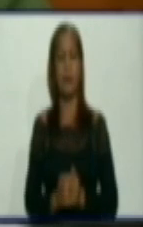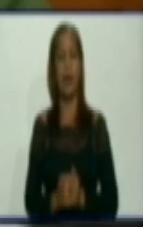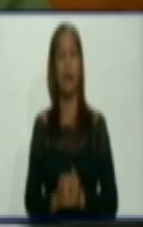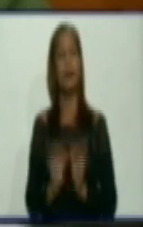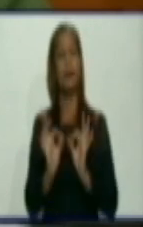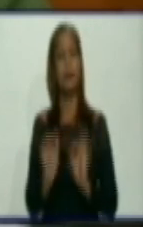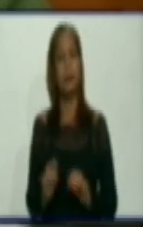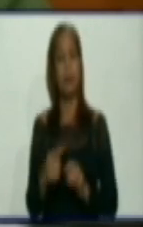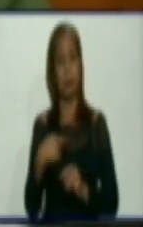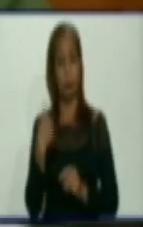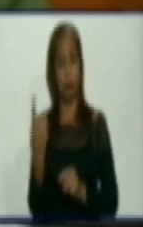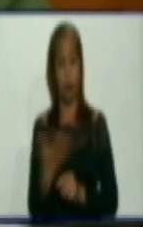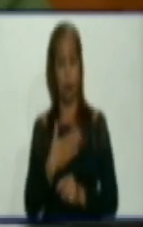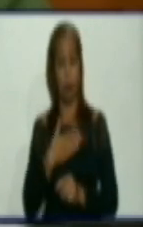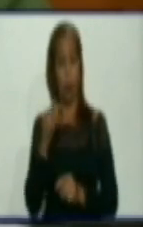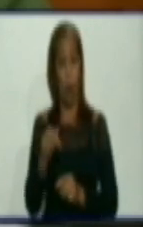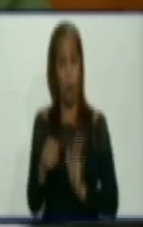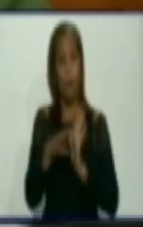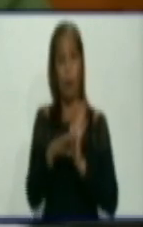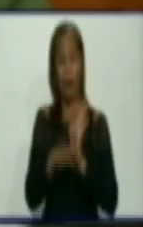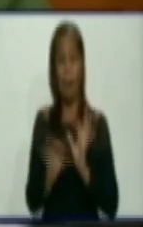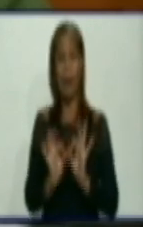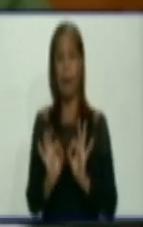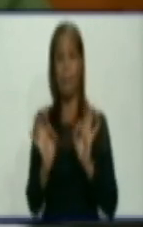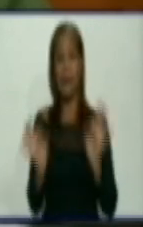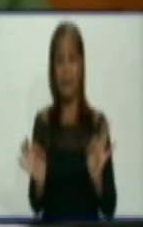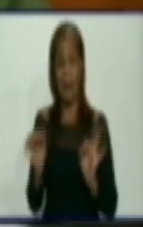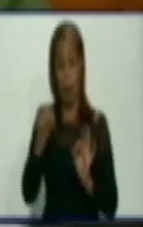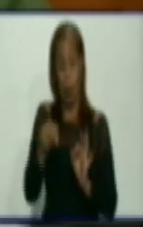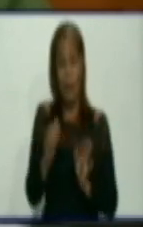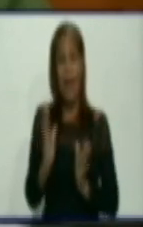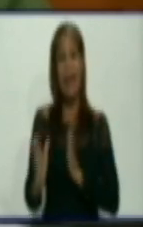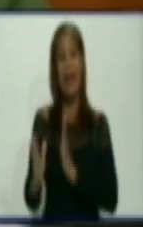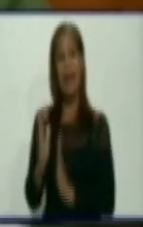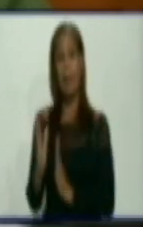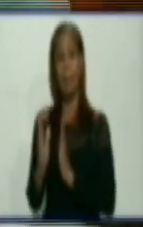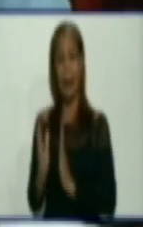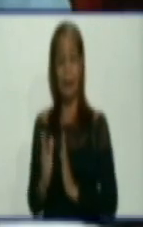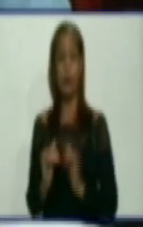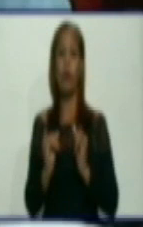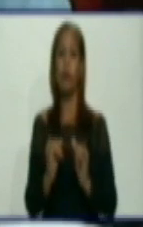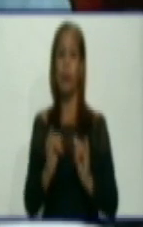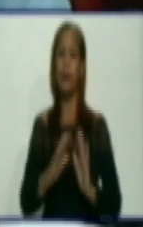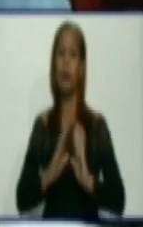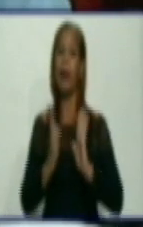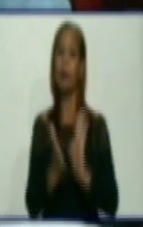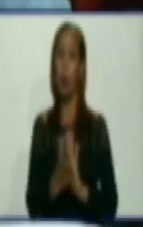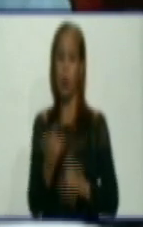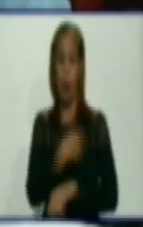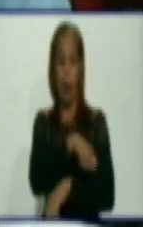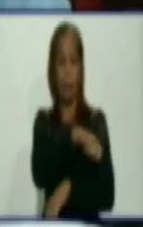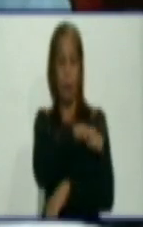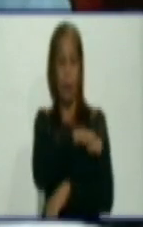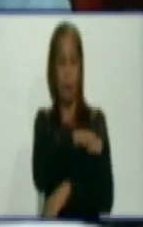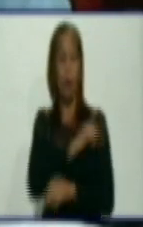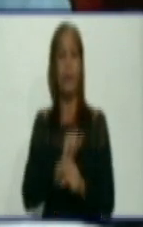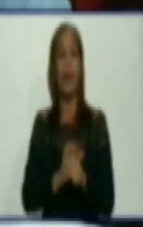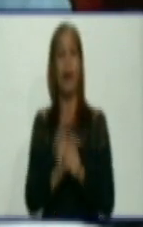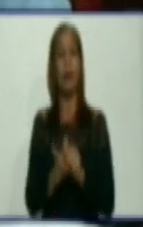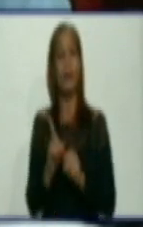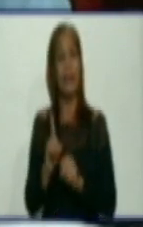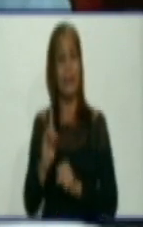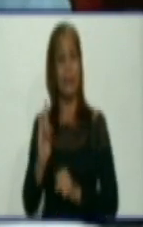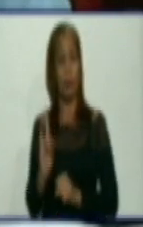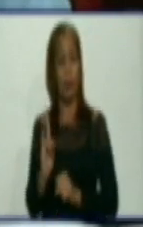estar hoy aquí en este espacio informando a nuestro pueblo sobre la situación de la COVID-19 en la